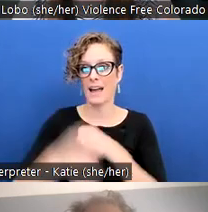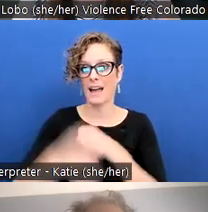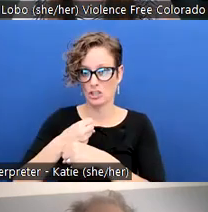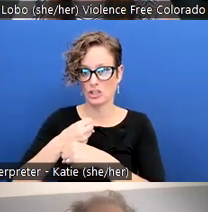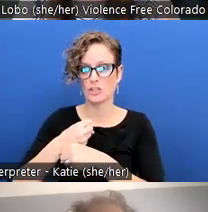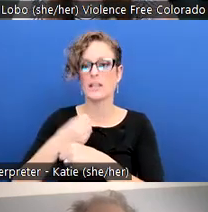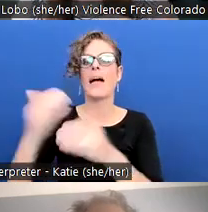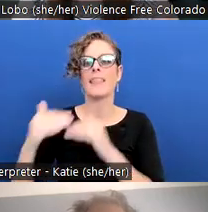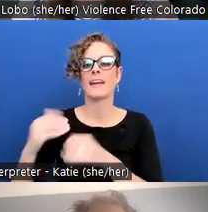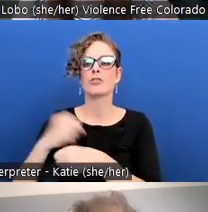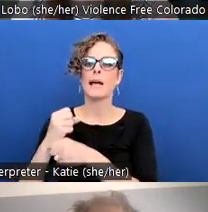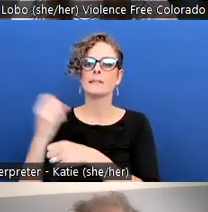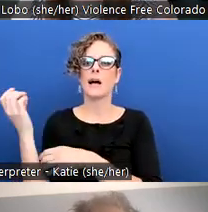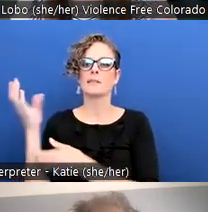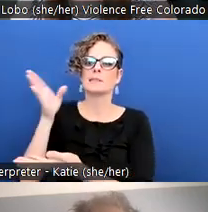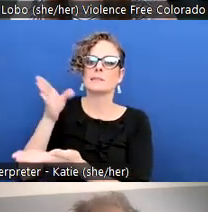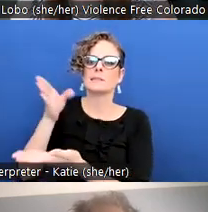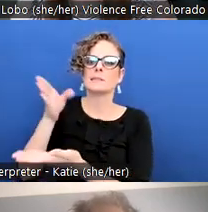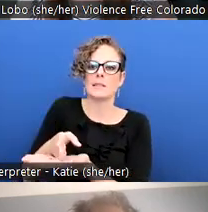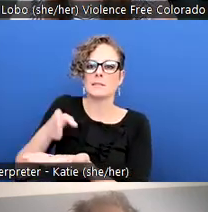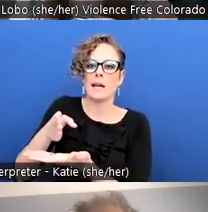financiamiento para 5 años más.